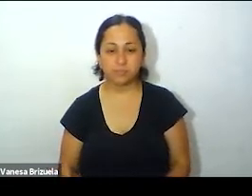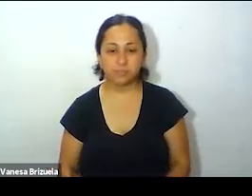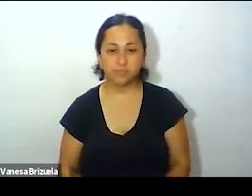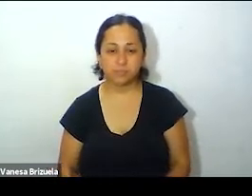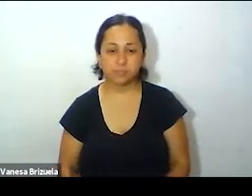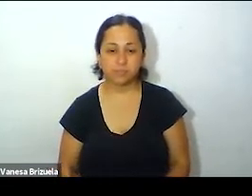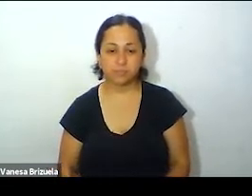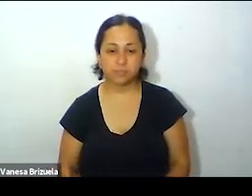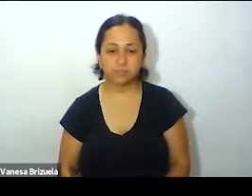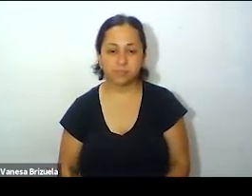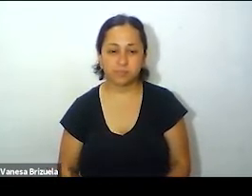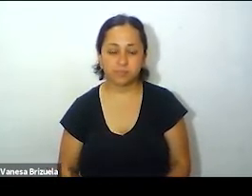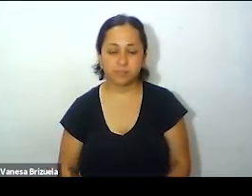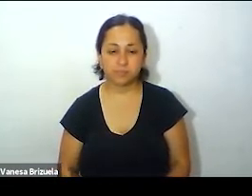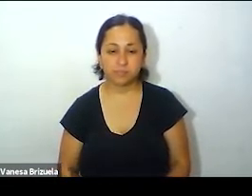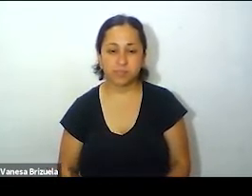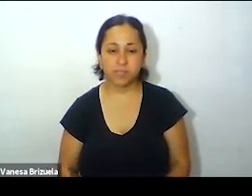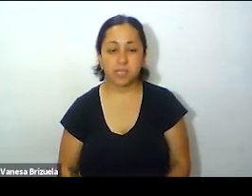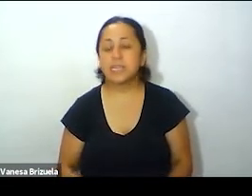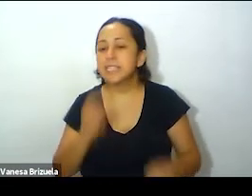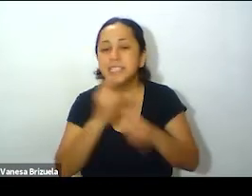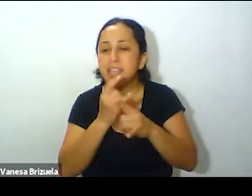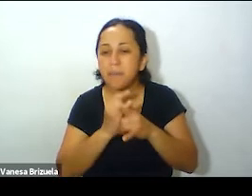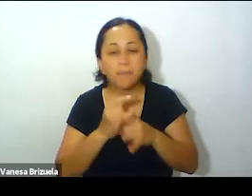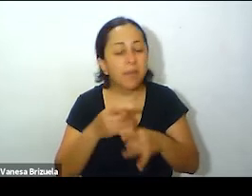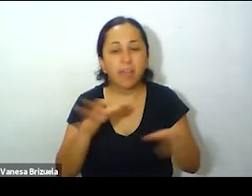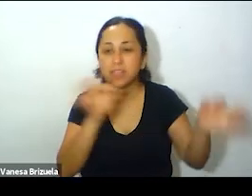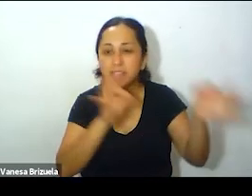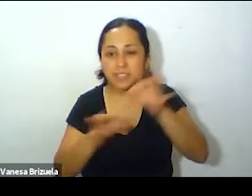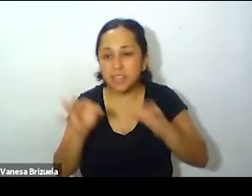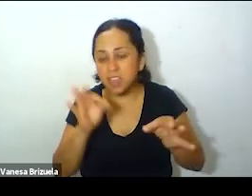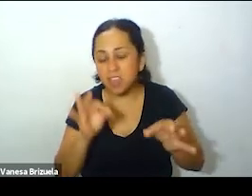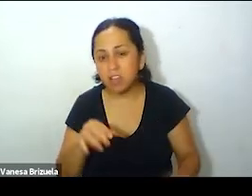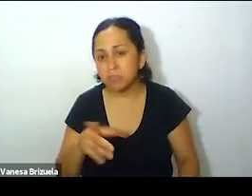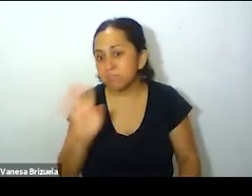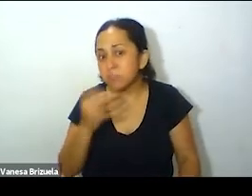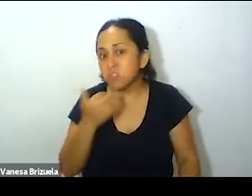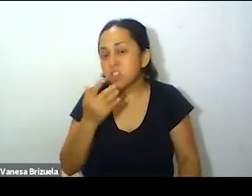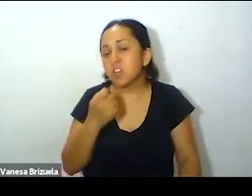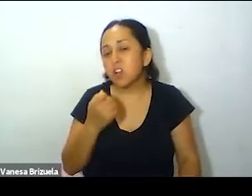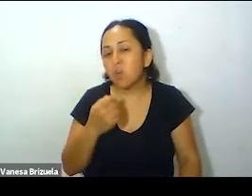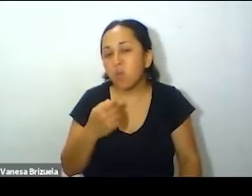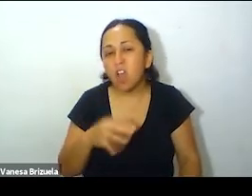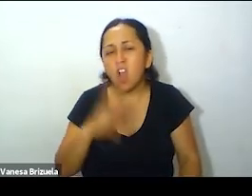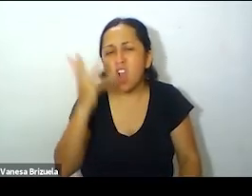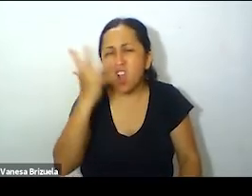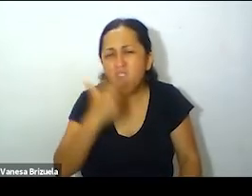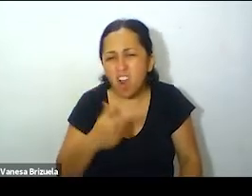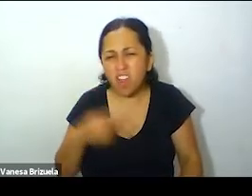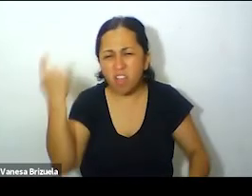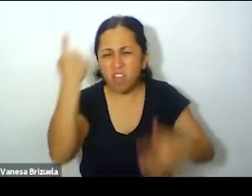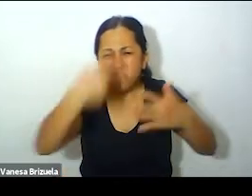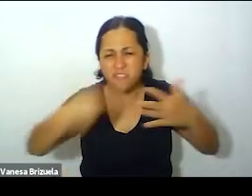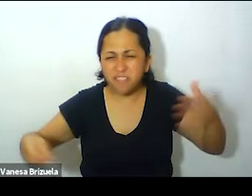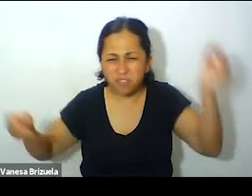Y siempre en todos los diseños, no sé si se dieron cuenta, pero no hay un uso excesivo de los